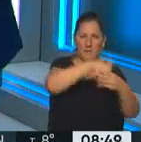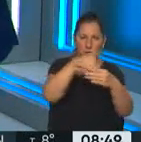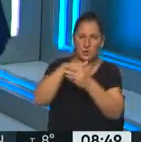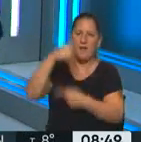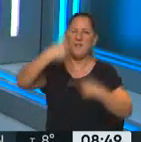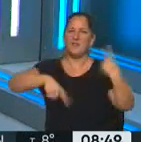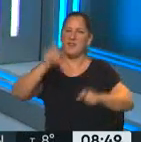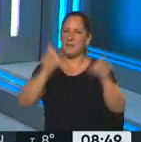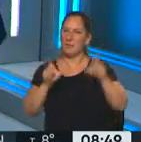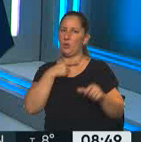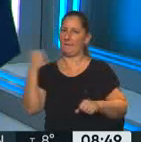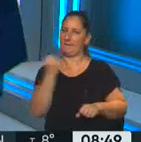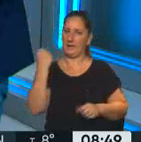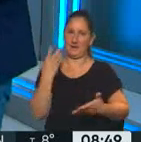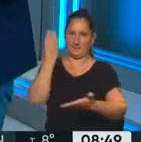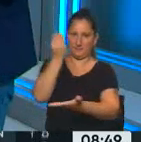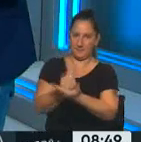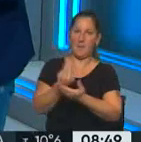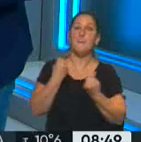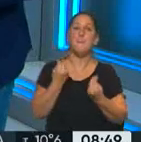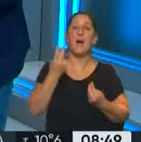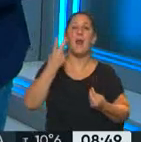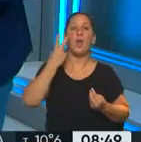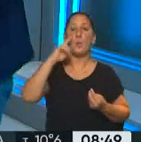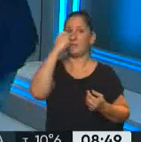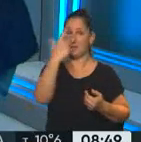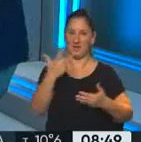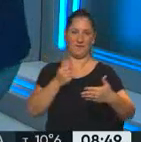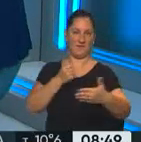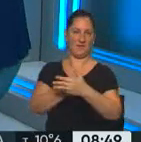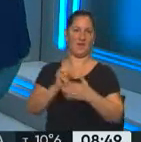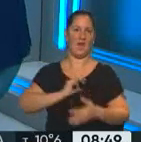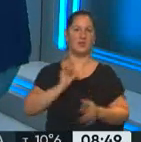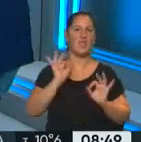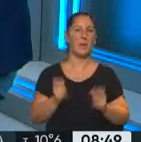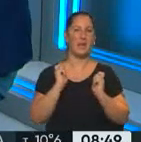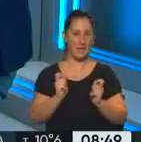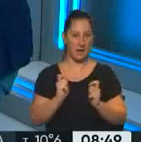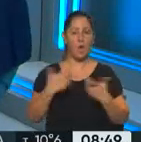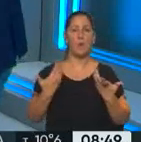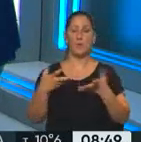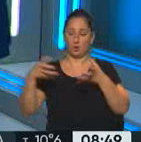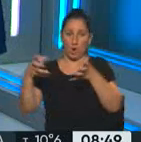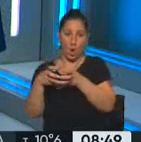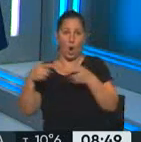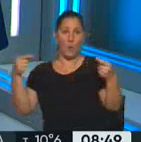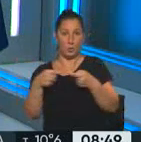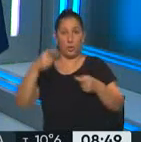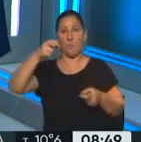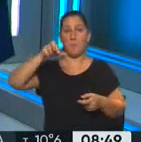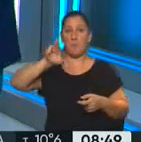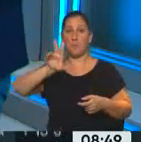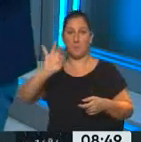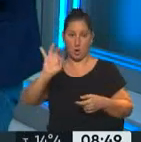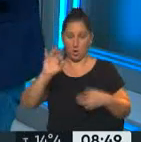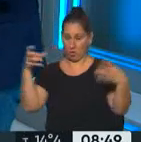al poder en la República Argentina ya para fin de año del año próximo. Por eso, en la oposición, el PRO, que es justamente el partido, uno